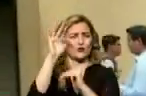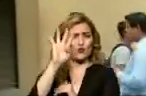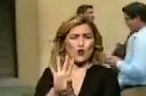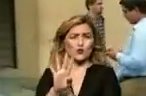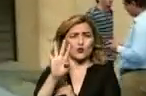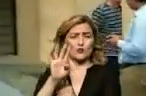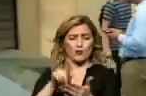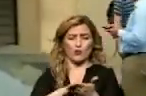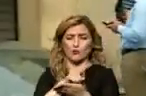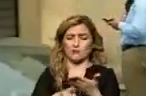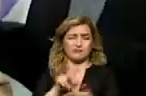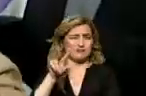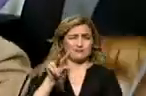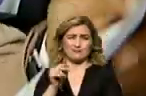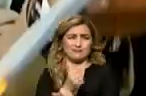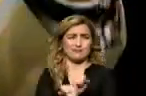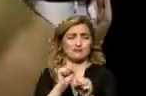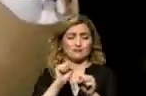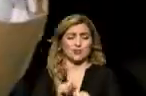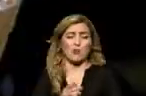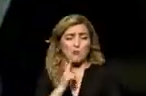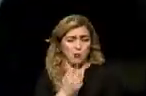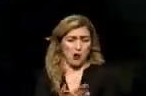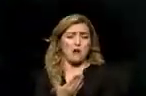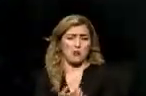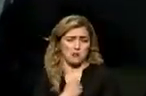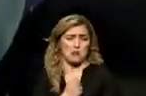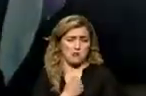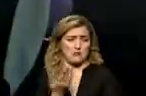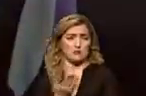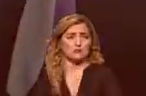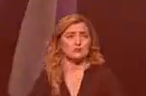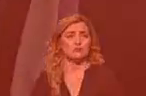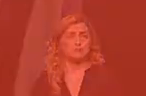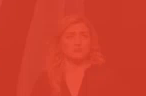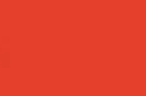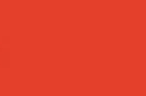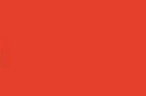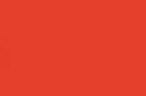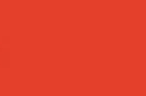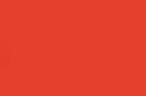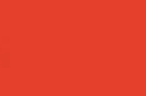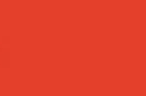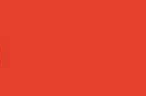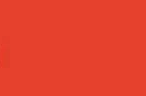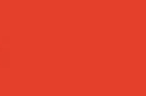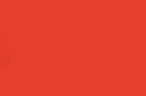con las pruebas para hacerlo. En Guayaquil, Carlos Acoto, 24 horas.